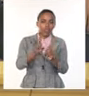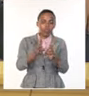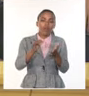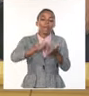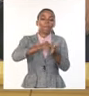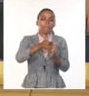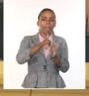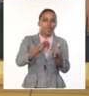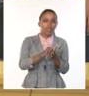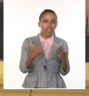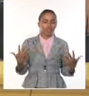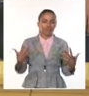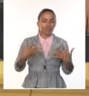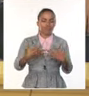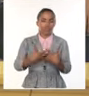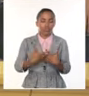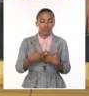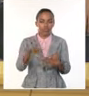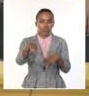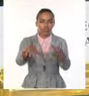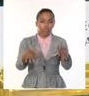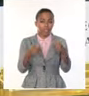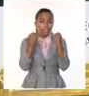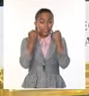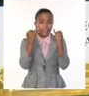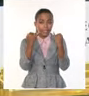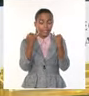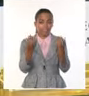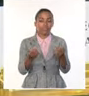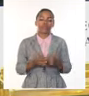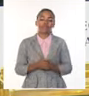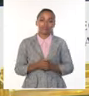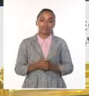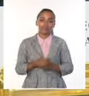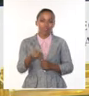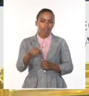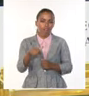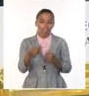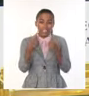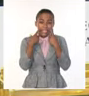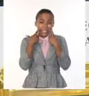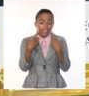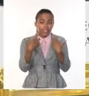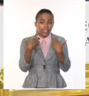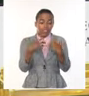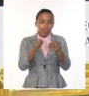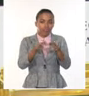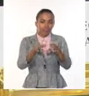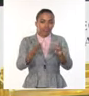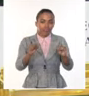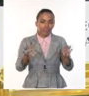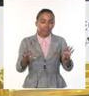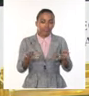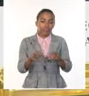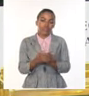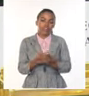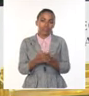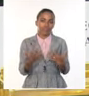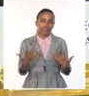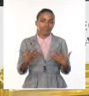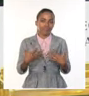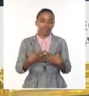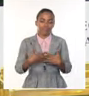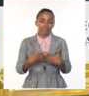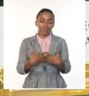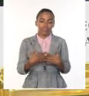mutuo. En este sentido, es imprescindible promover una relación más sistemática y práctica entre los